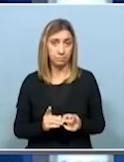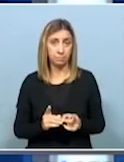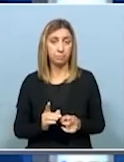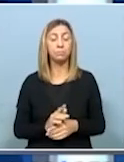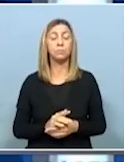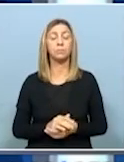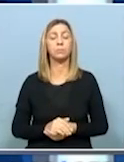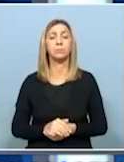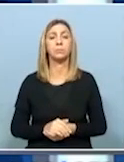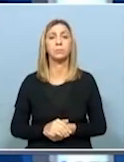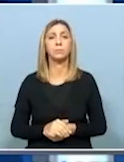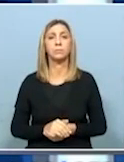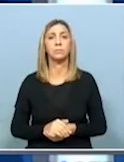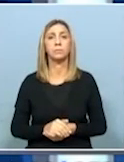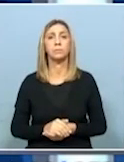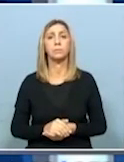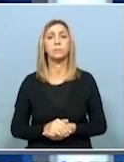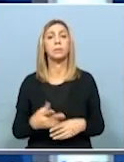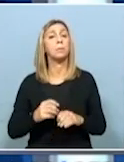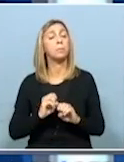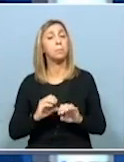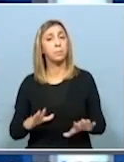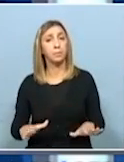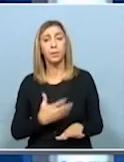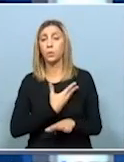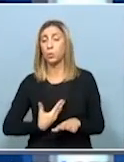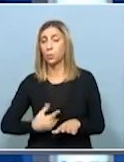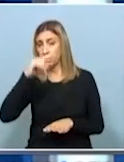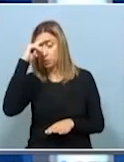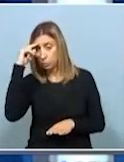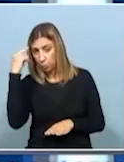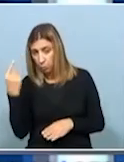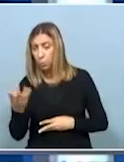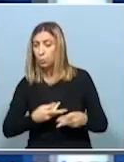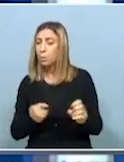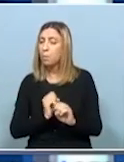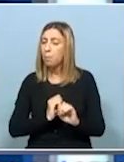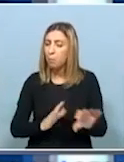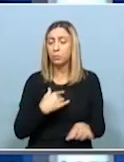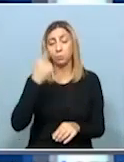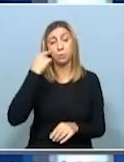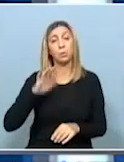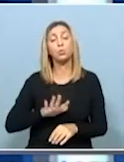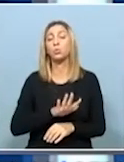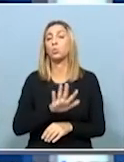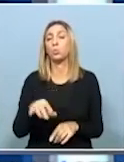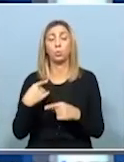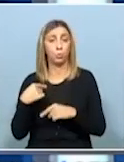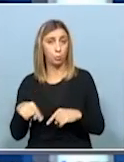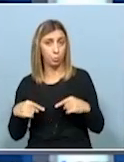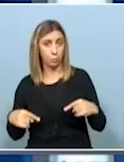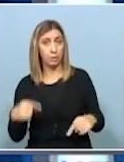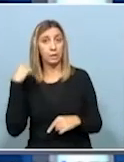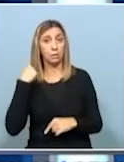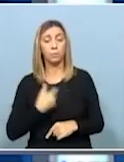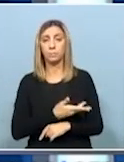los de la mala administración que está llevando delante el gobierno nacional y que creo que se da en todos los ámbitos de